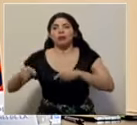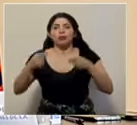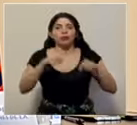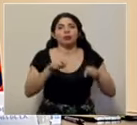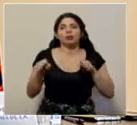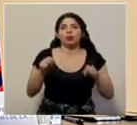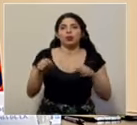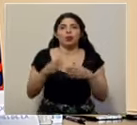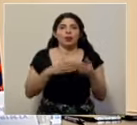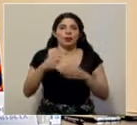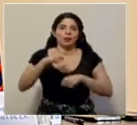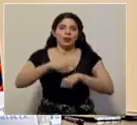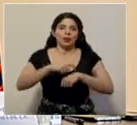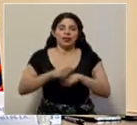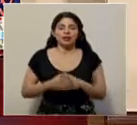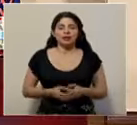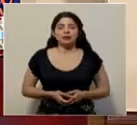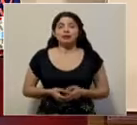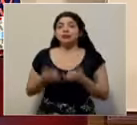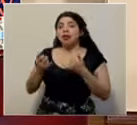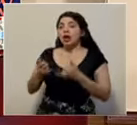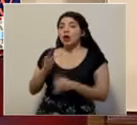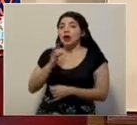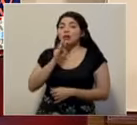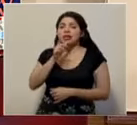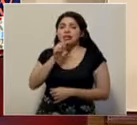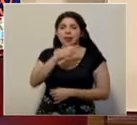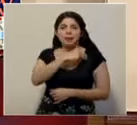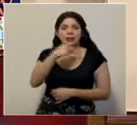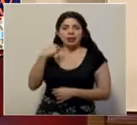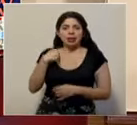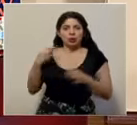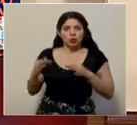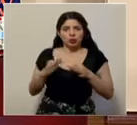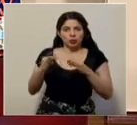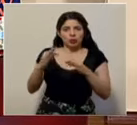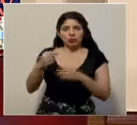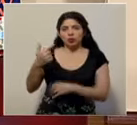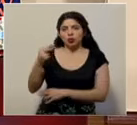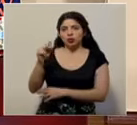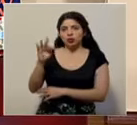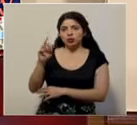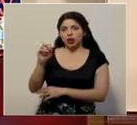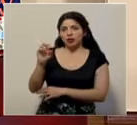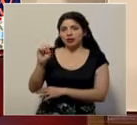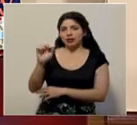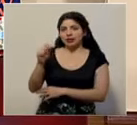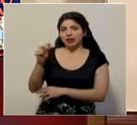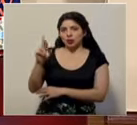momento. Cedemos el uso de la palabra al ministro de Turismo, el señor Gustavo Segura.